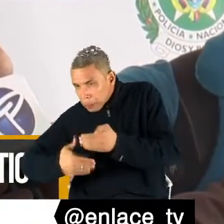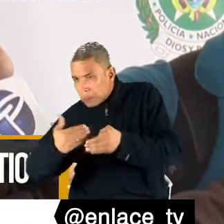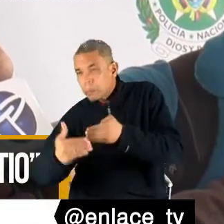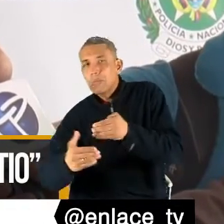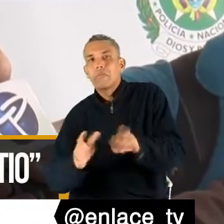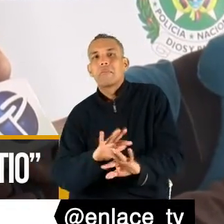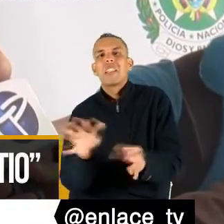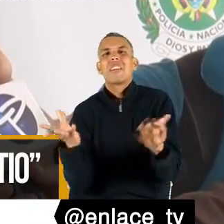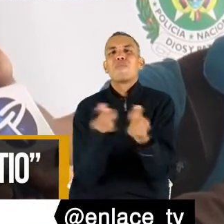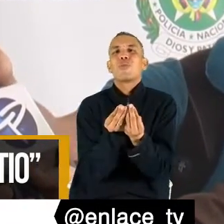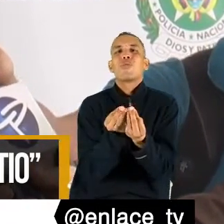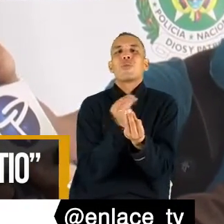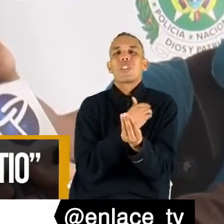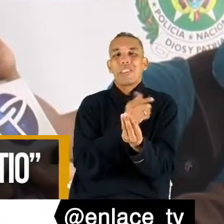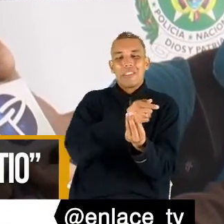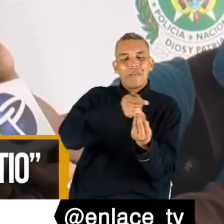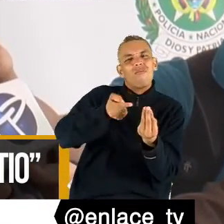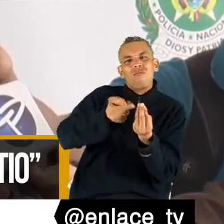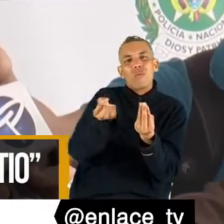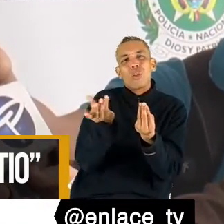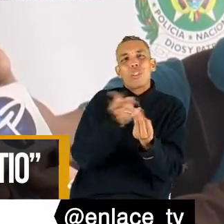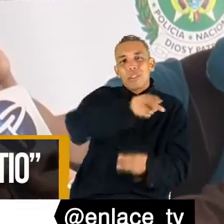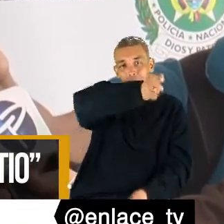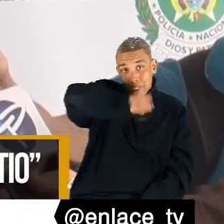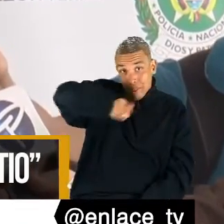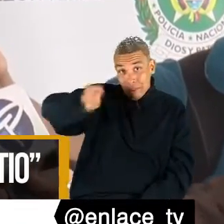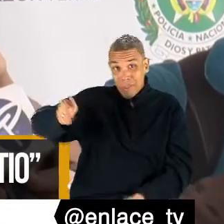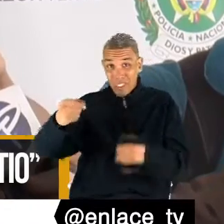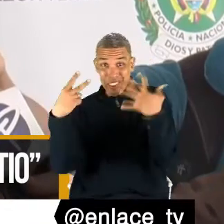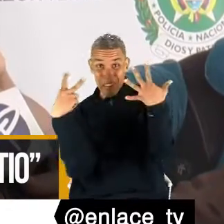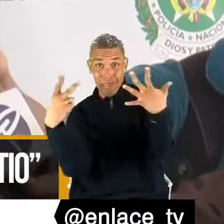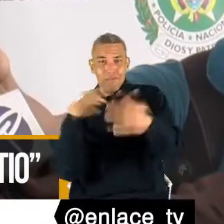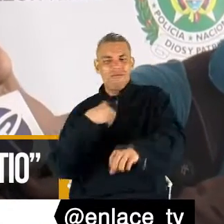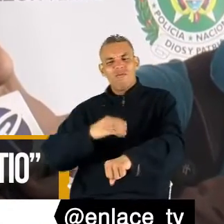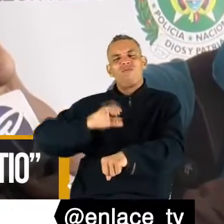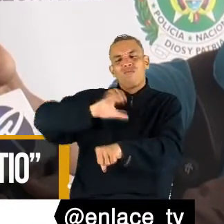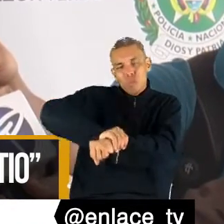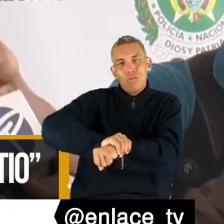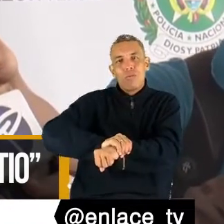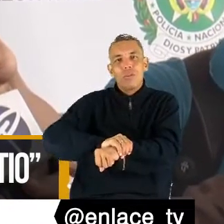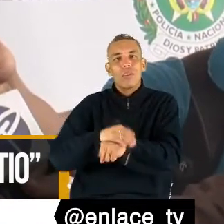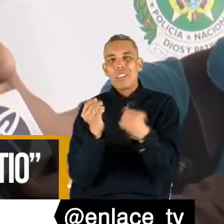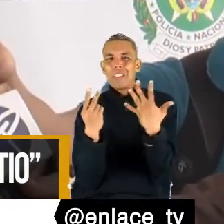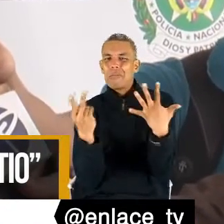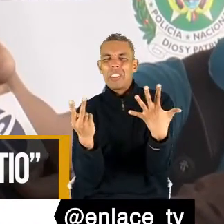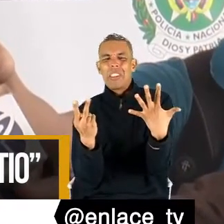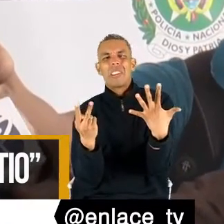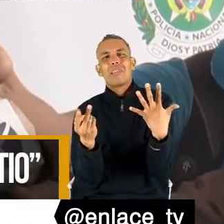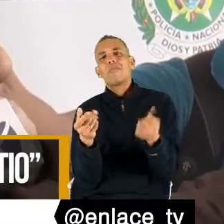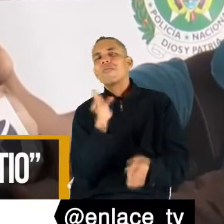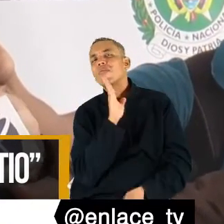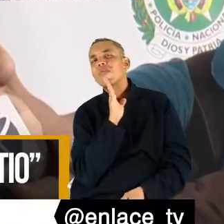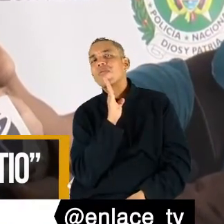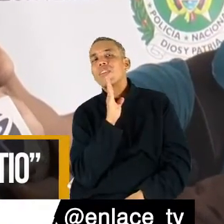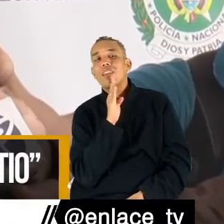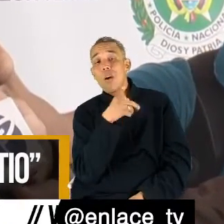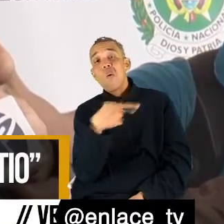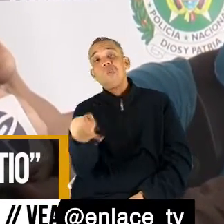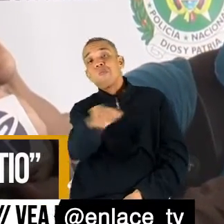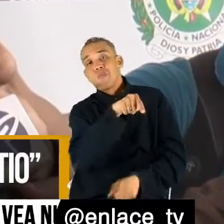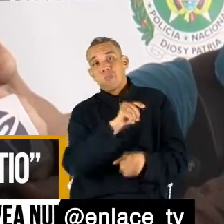hacían parte de esta banda delincuencial que se dedicaban a la extorsión carcelaria. Estos sujetos directamente